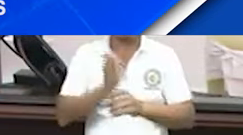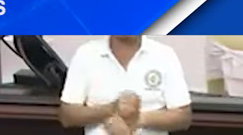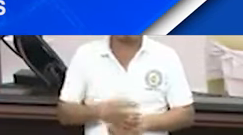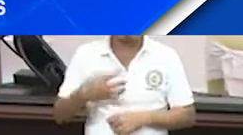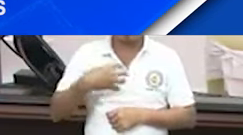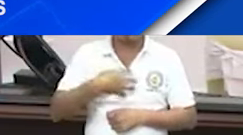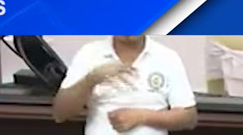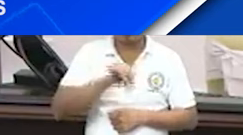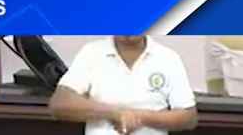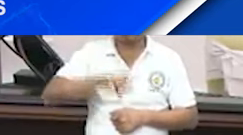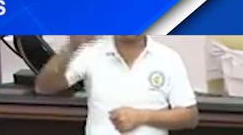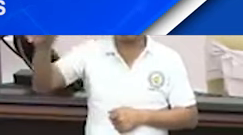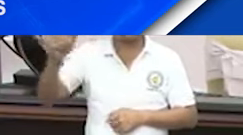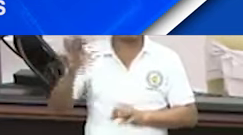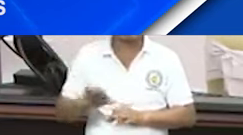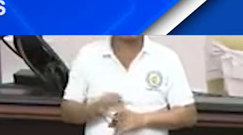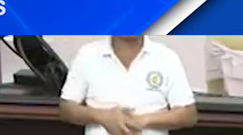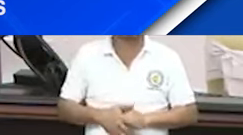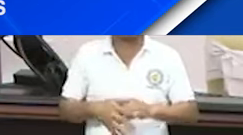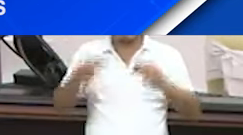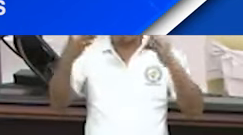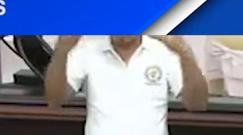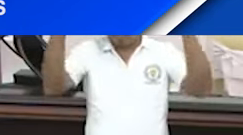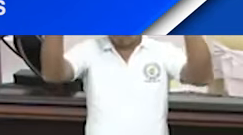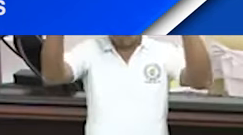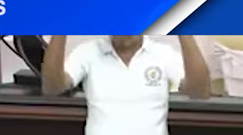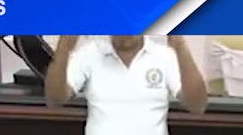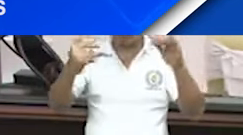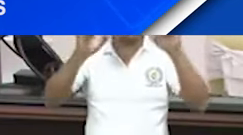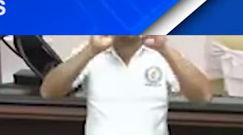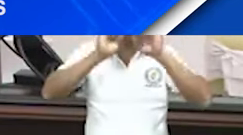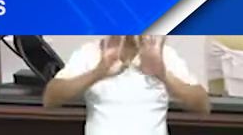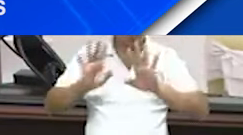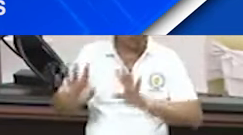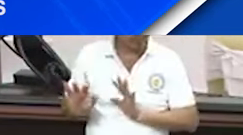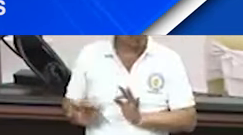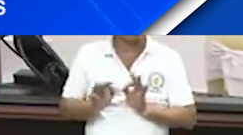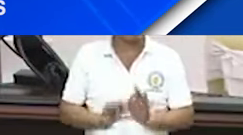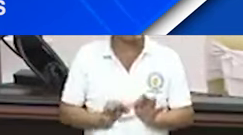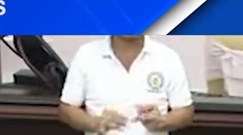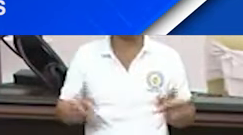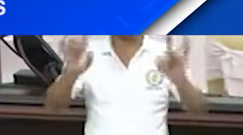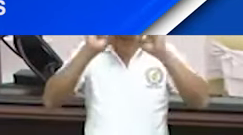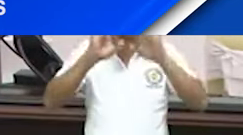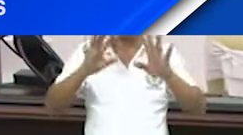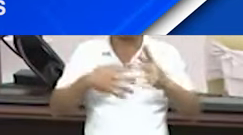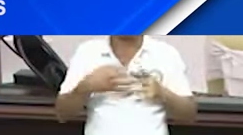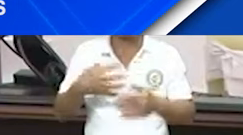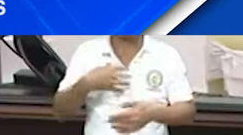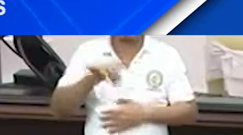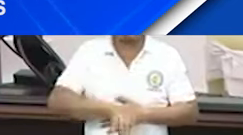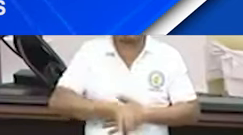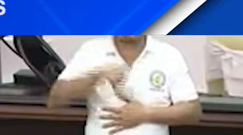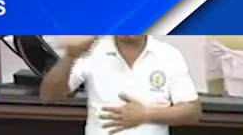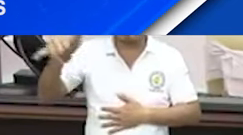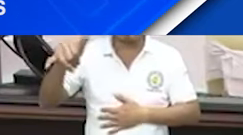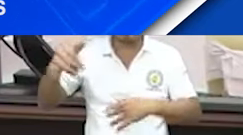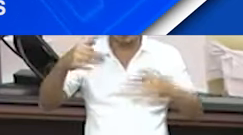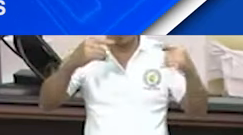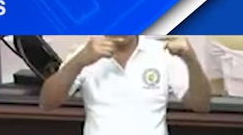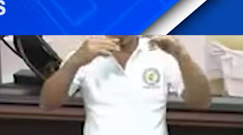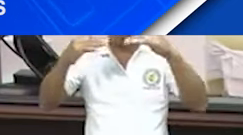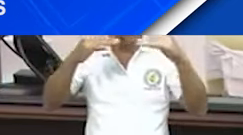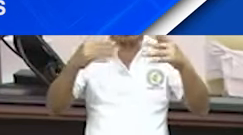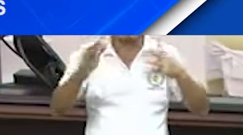transporte aéreo, propiciando los más altos estándares de seguridad operacional y seguridad de la aviación y